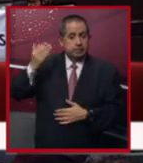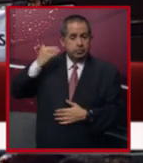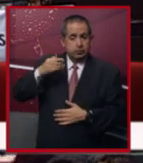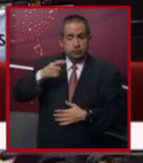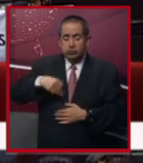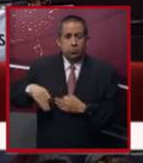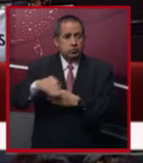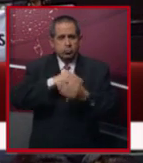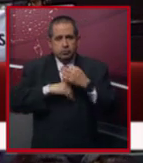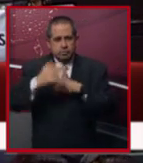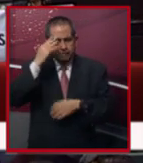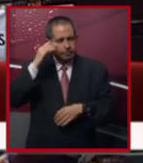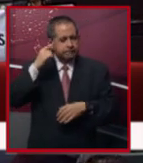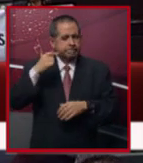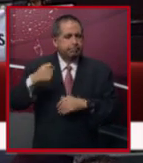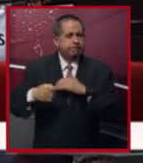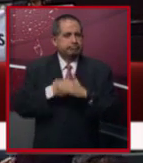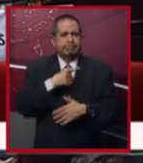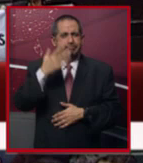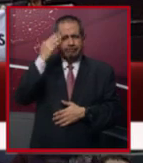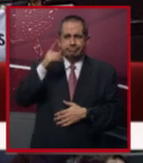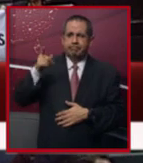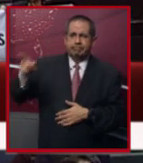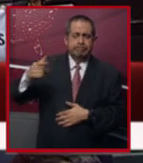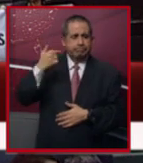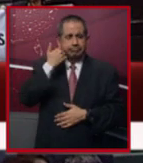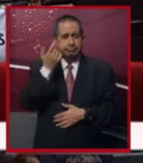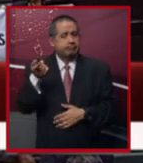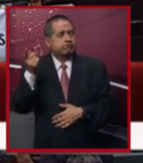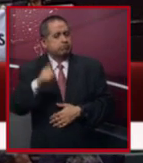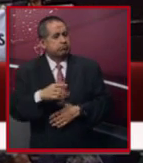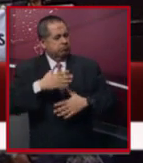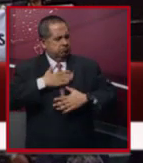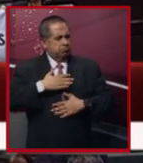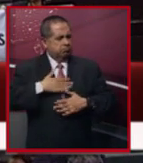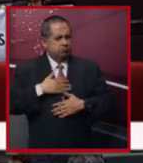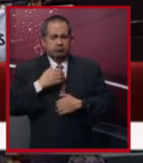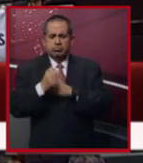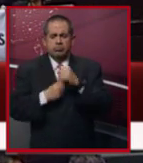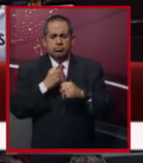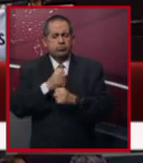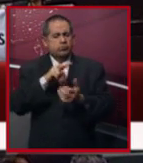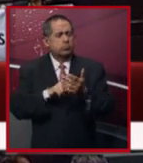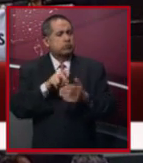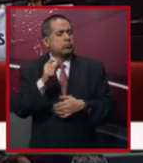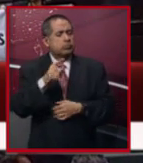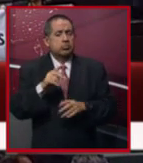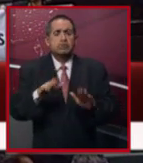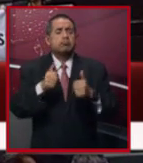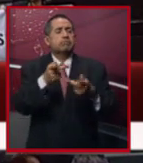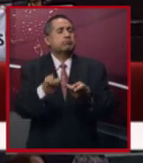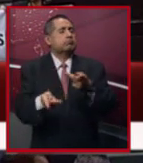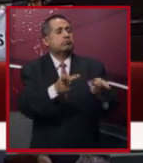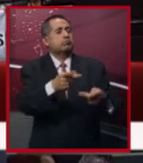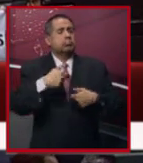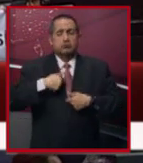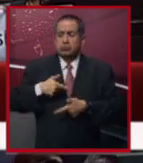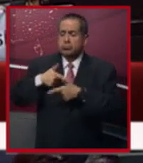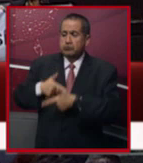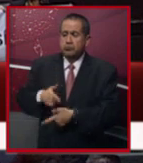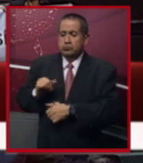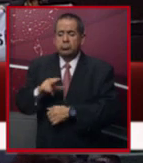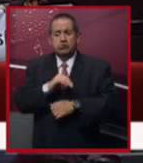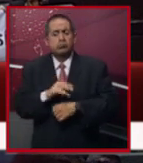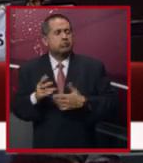todos nos enteramos de la decisión presidencial de someter a revocación su mandato en el 2021 con reforma o sin reforma constitucional.